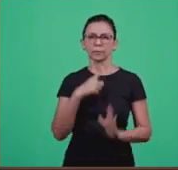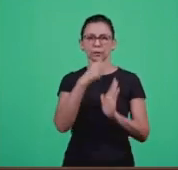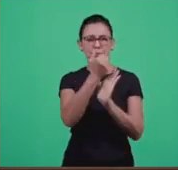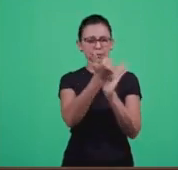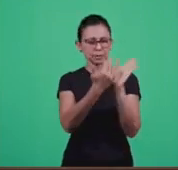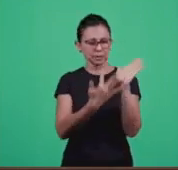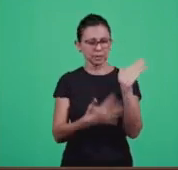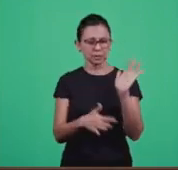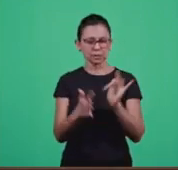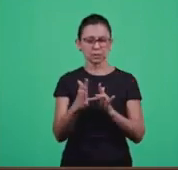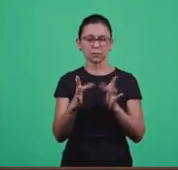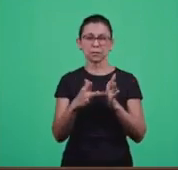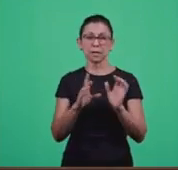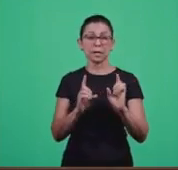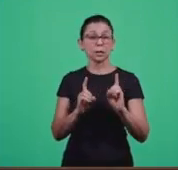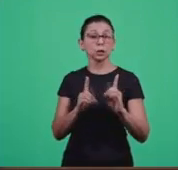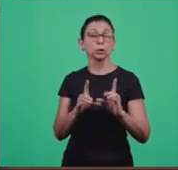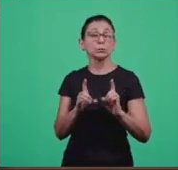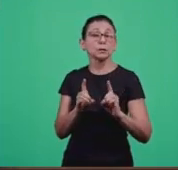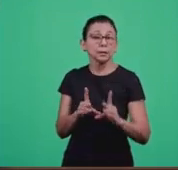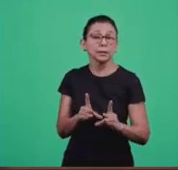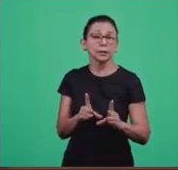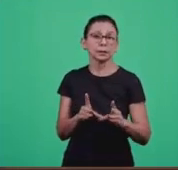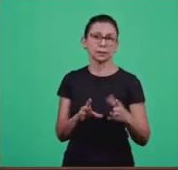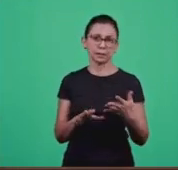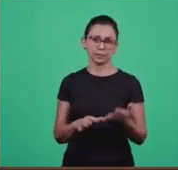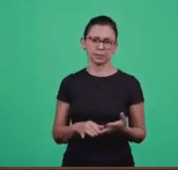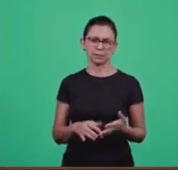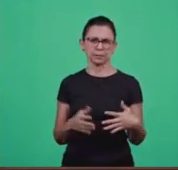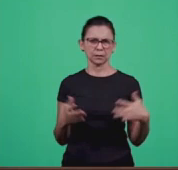a recordar que la doctrina de la sangre,